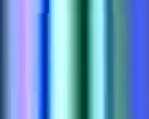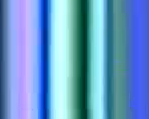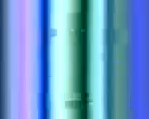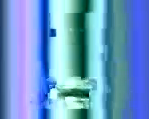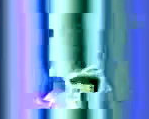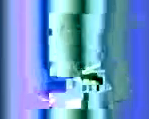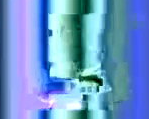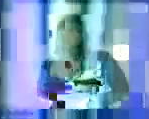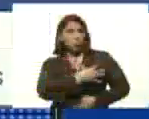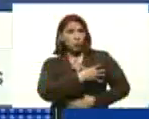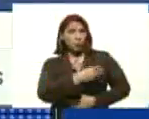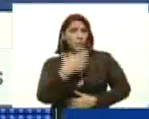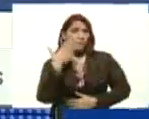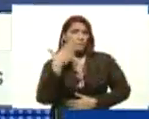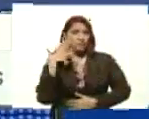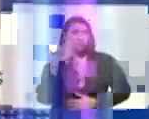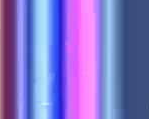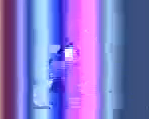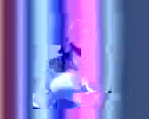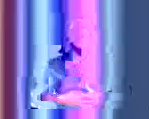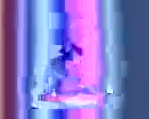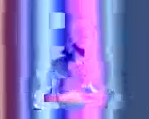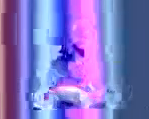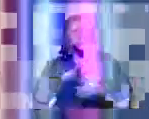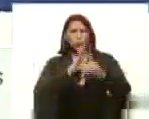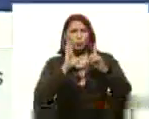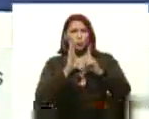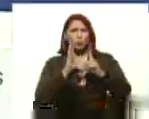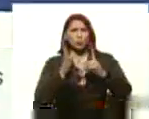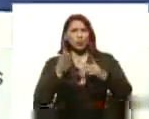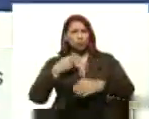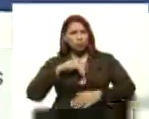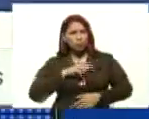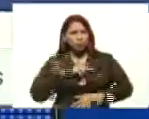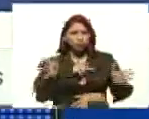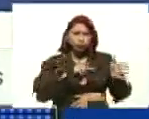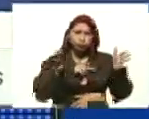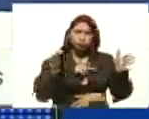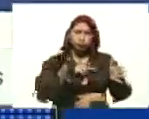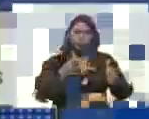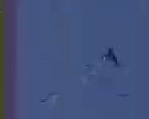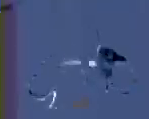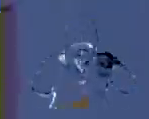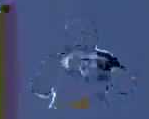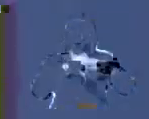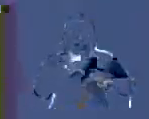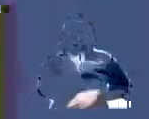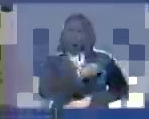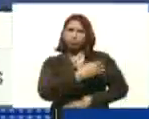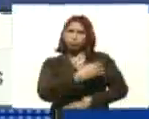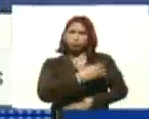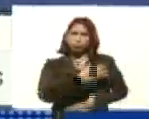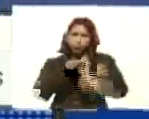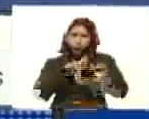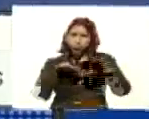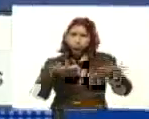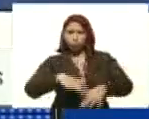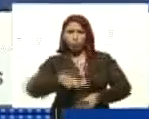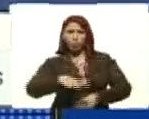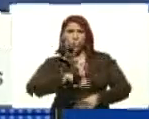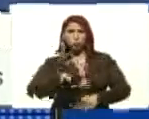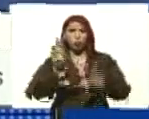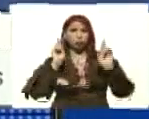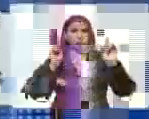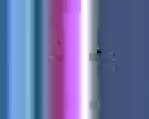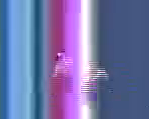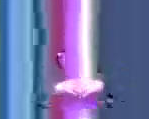lactancia materna, esa cultura que hemos construido de la lactancia materna y que ahora está expandida en el país,